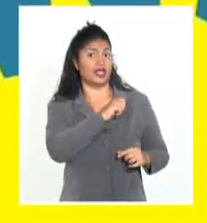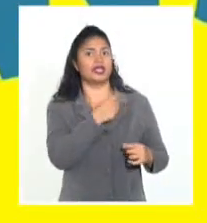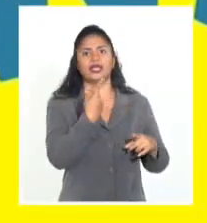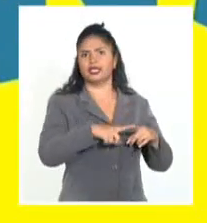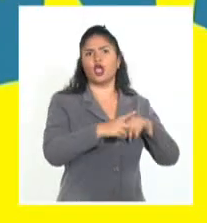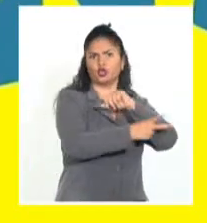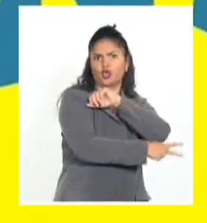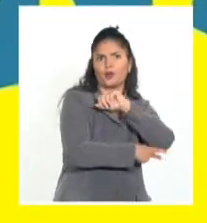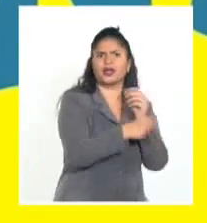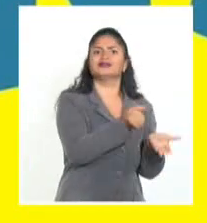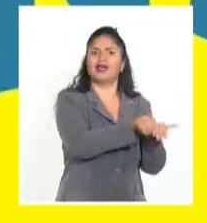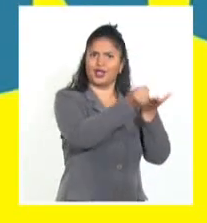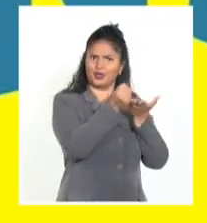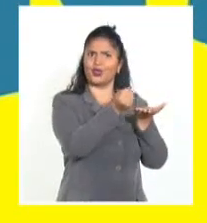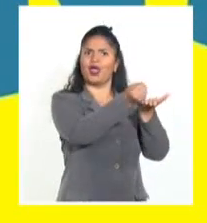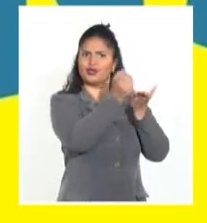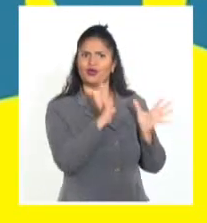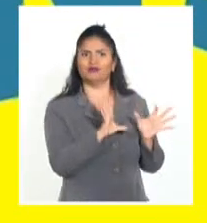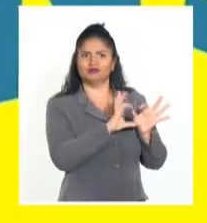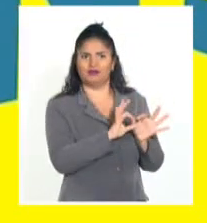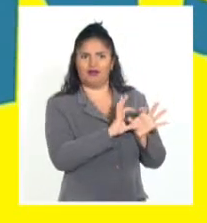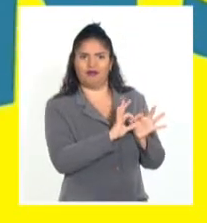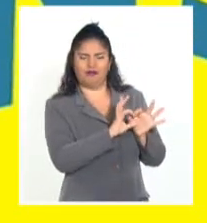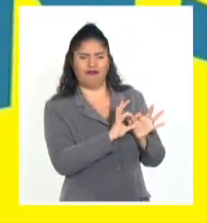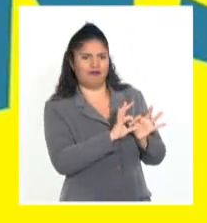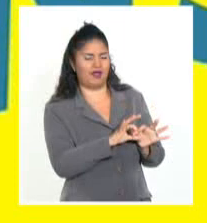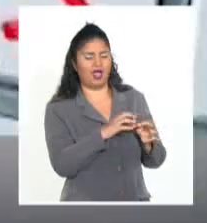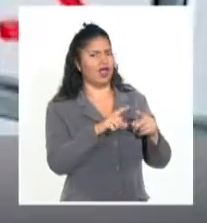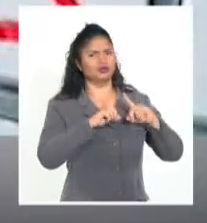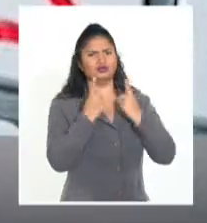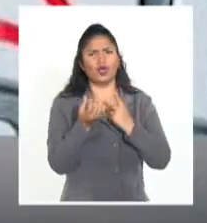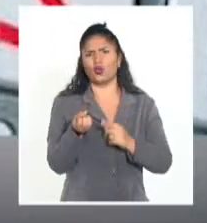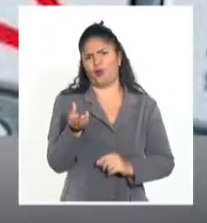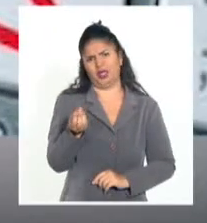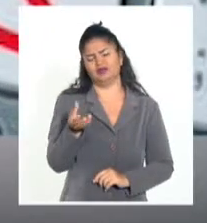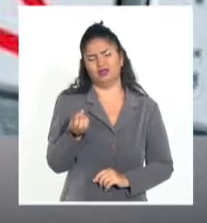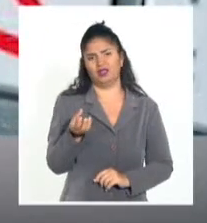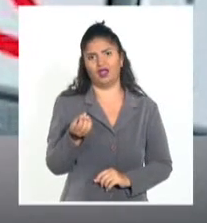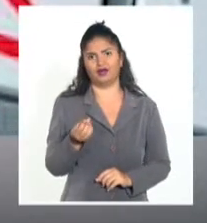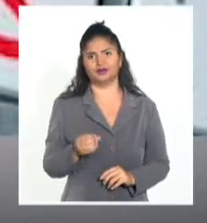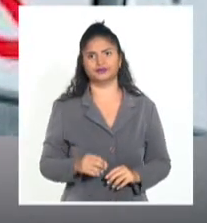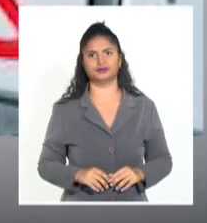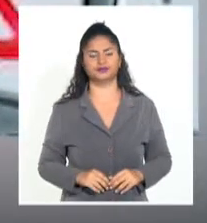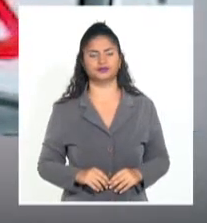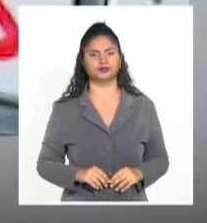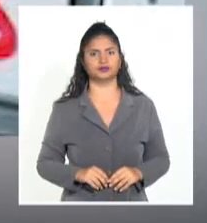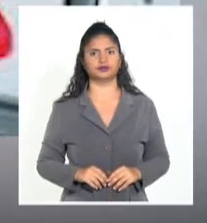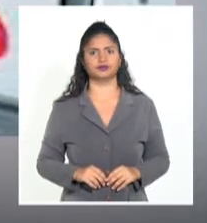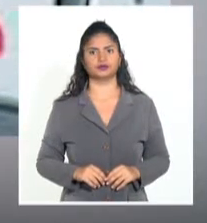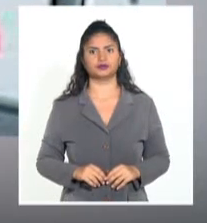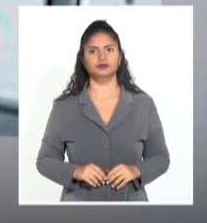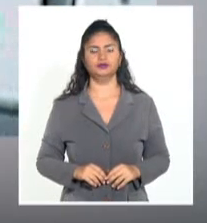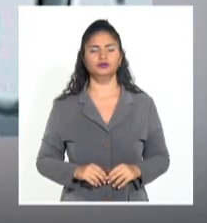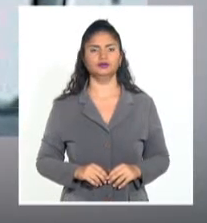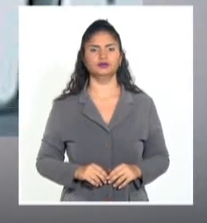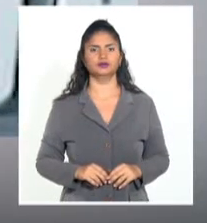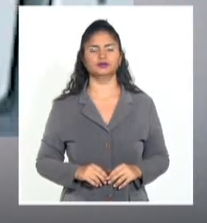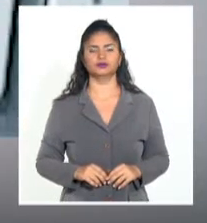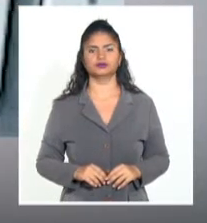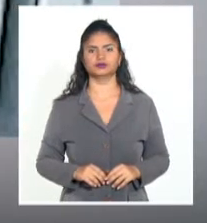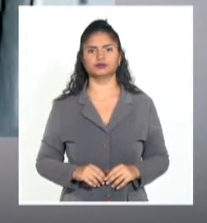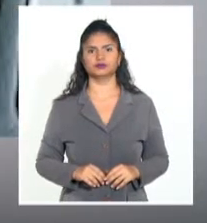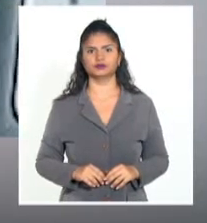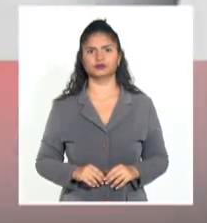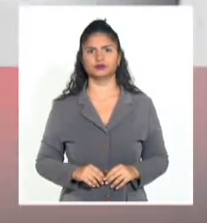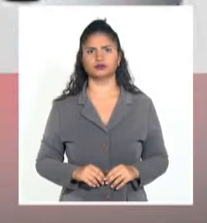Miami. Todo ilógico y perverso, pero a la medida de los servicios de inteligencia yanquis, a la altura de su estrategia macabra y la dosis